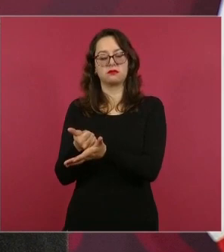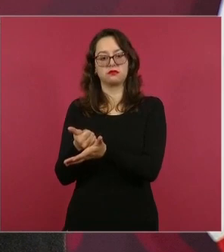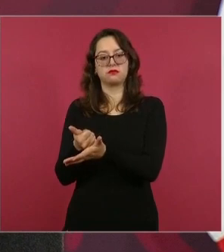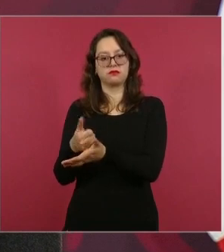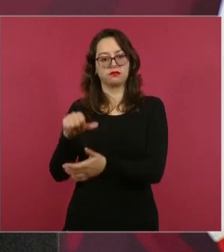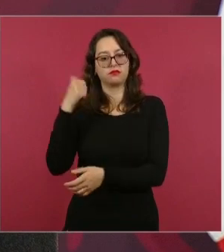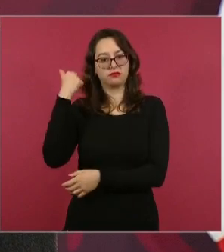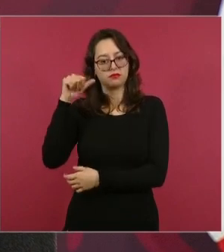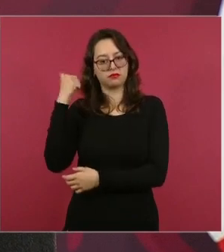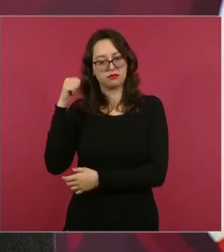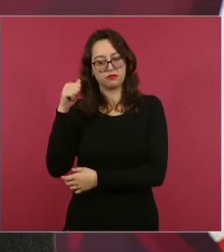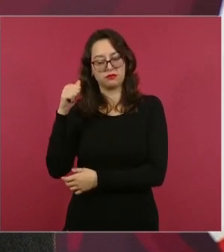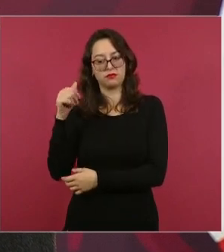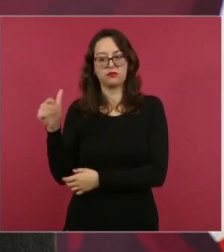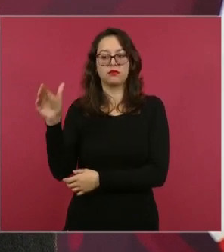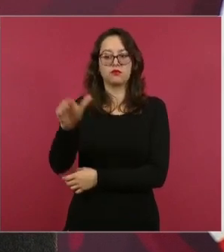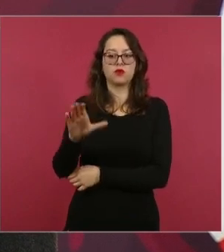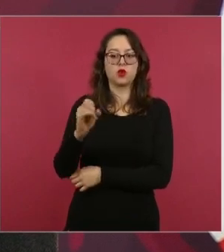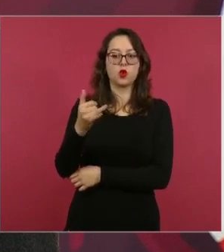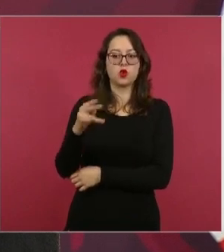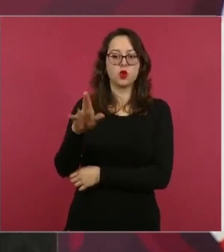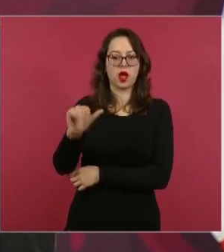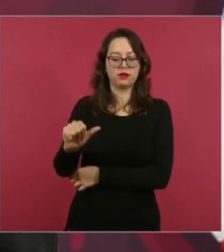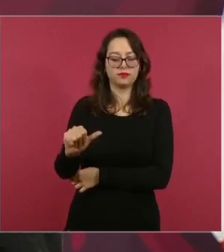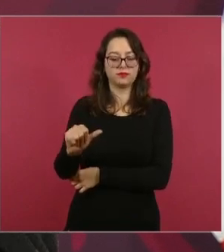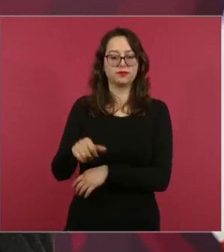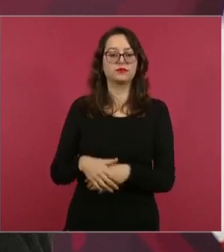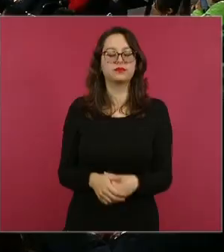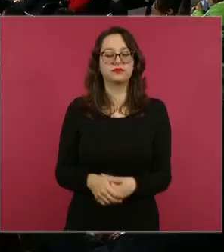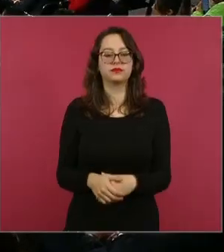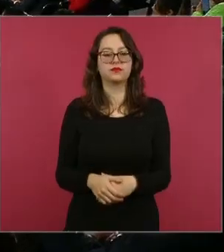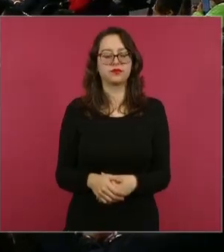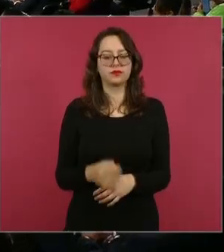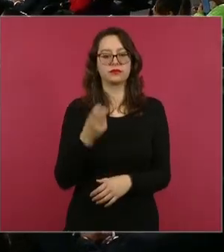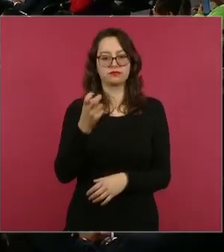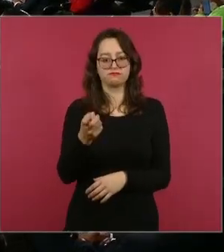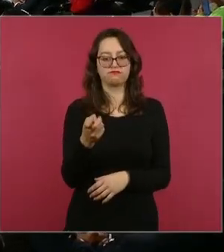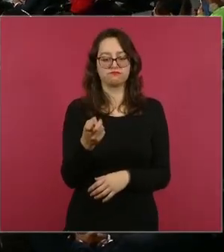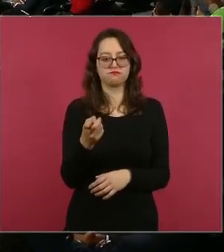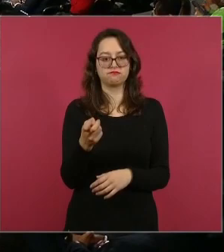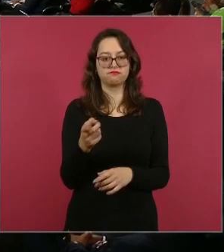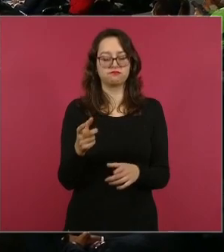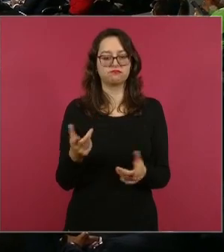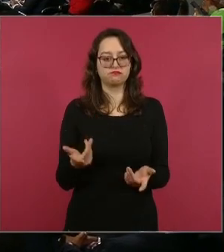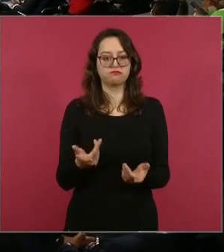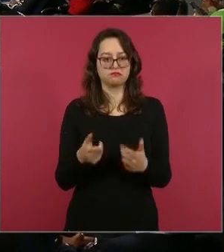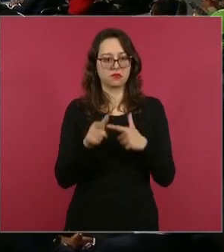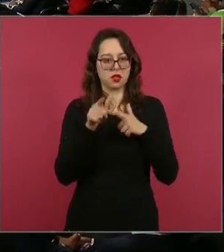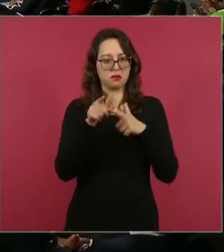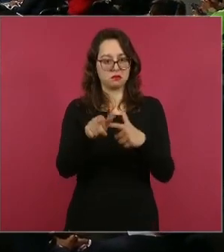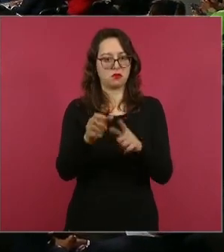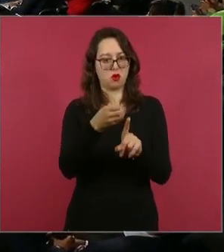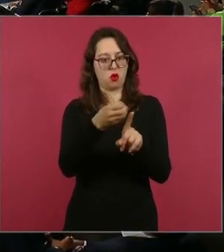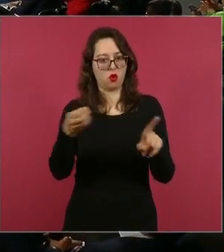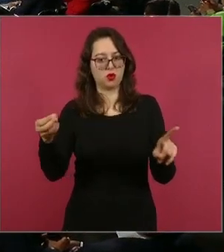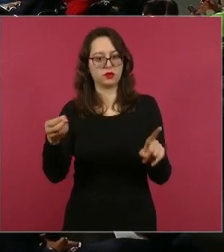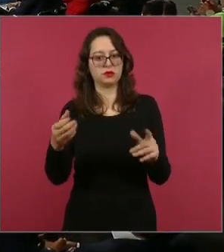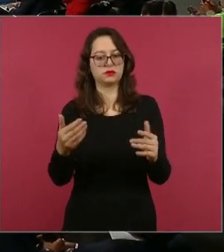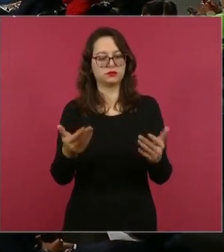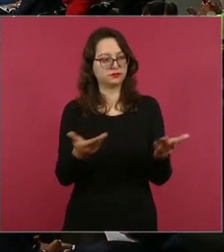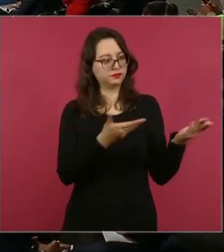y Coyuca de Benítez entonces en eso Vamos